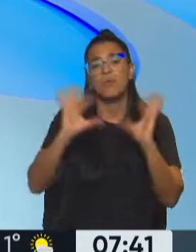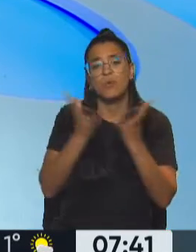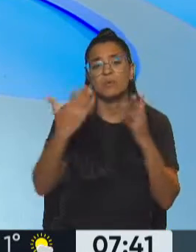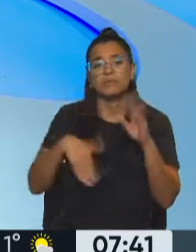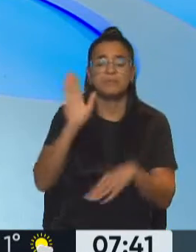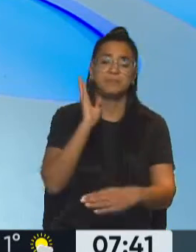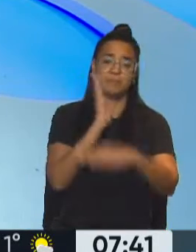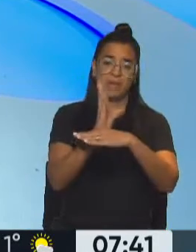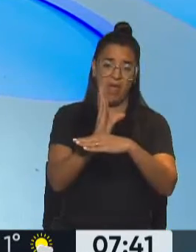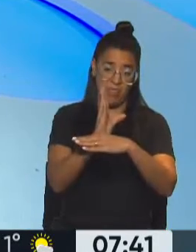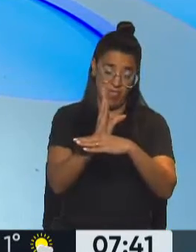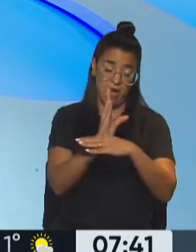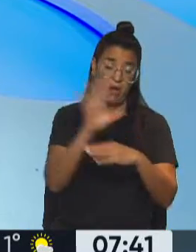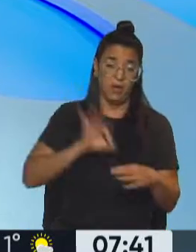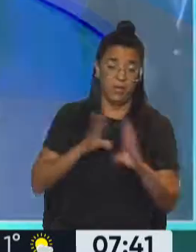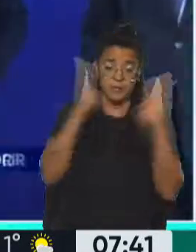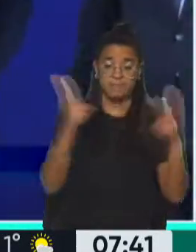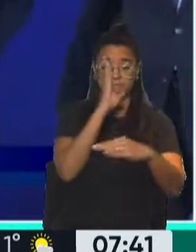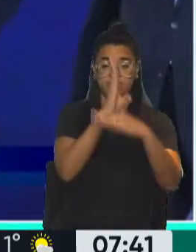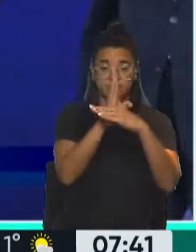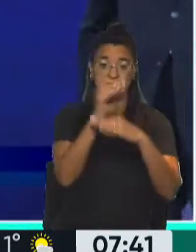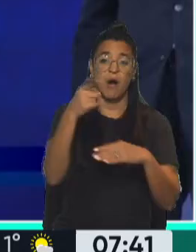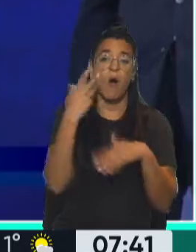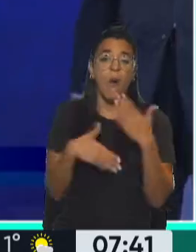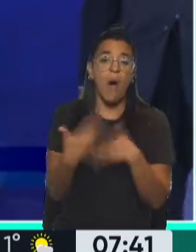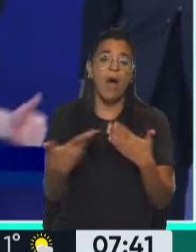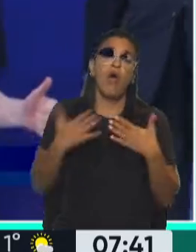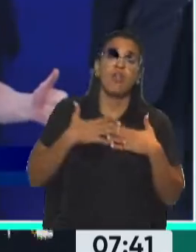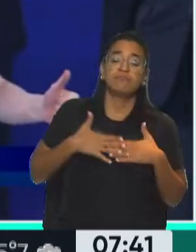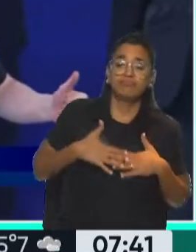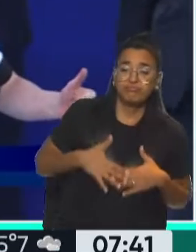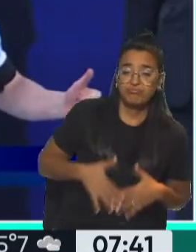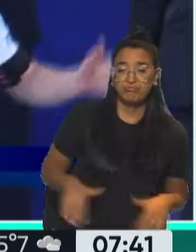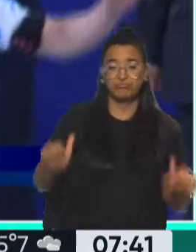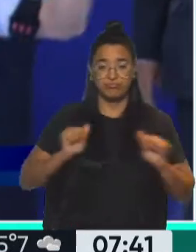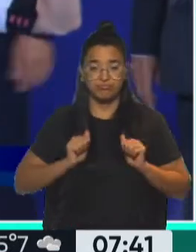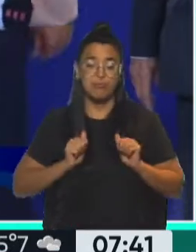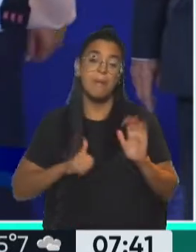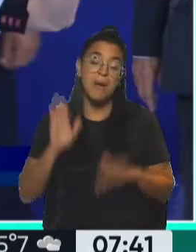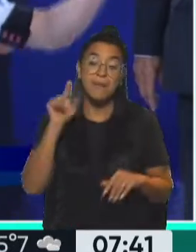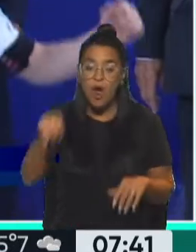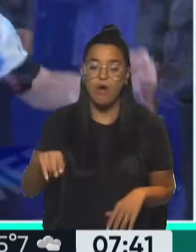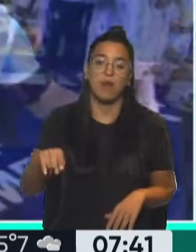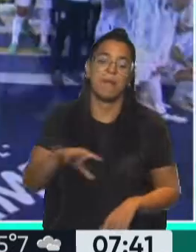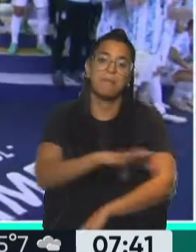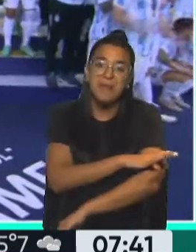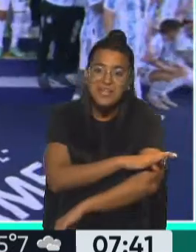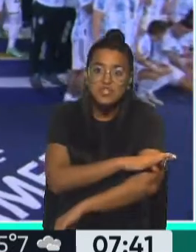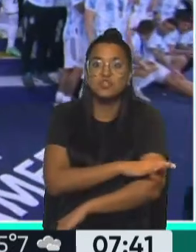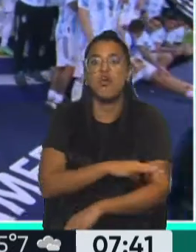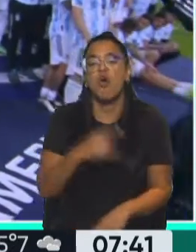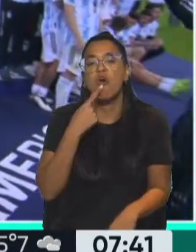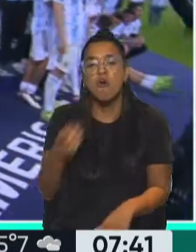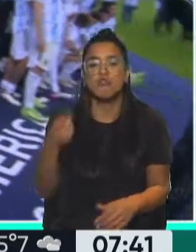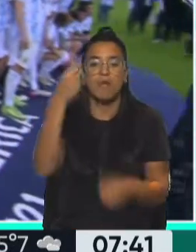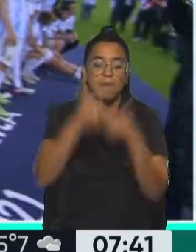en mitad de año. Los jugadores estaban más descansados. Bueno, ahora tocó la presión de la finalización de